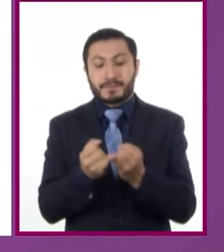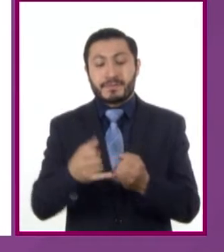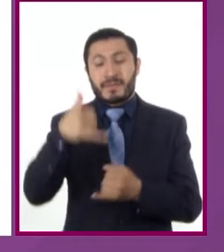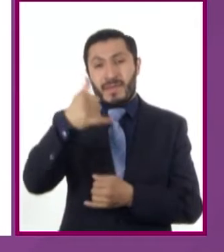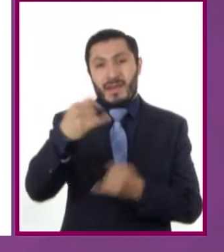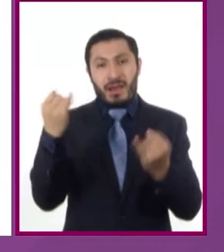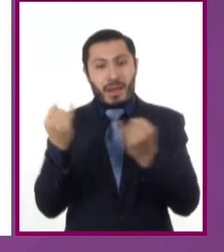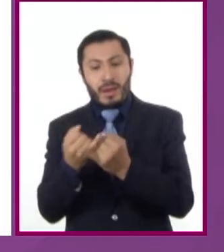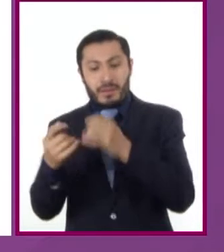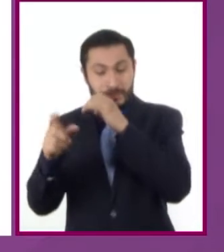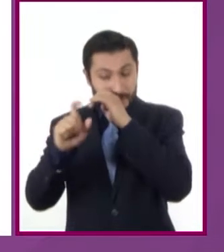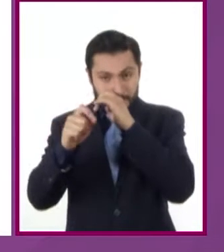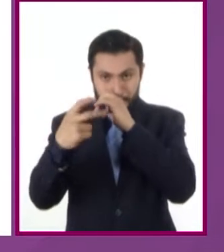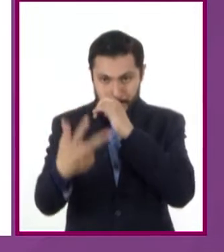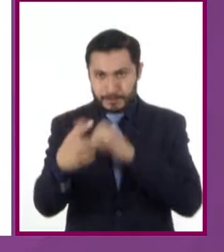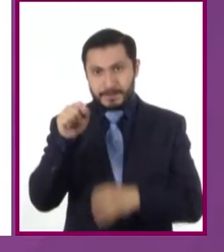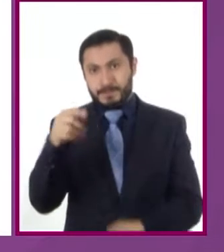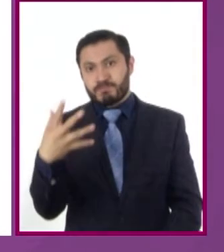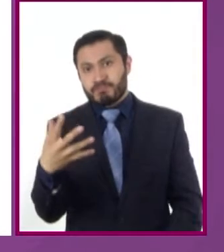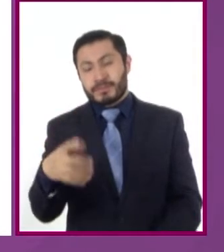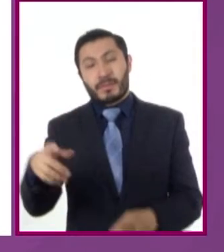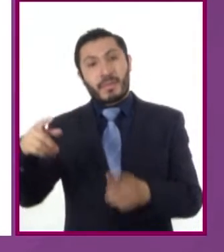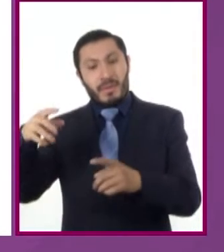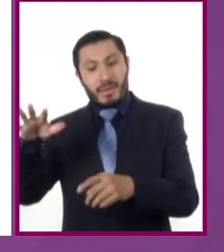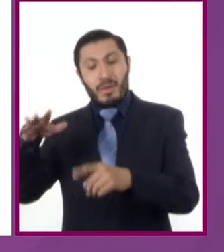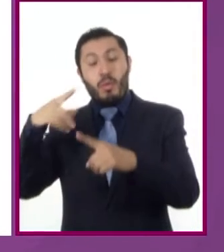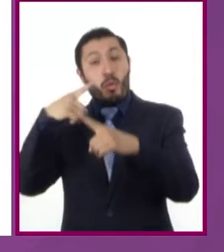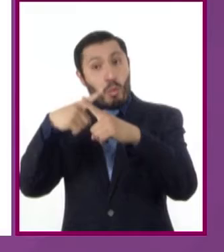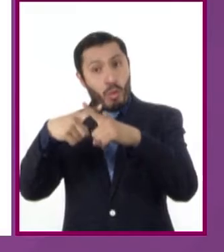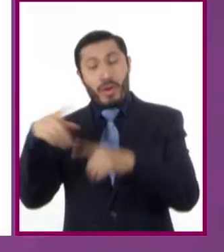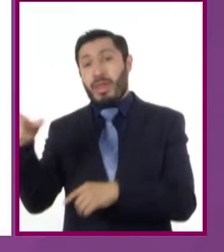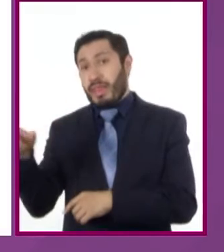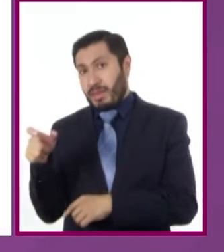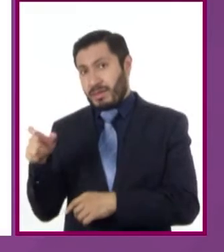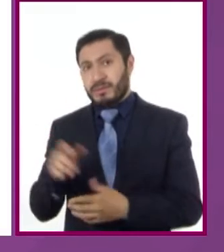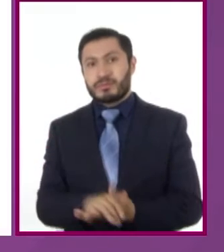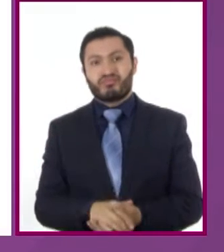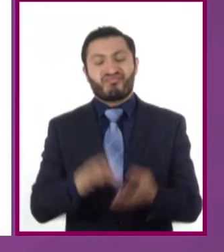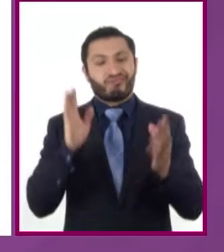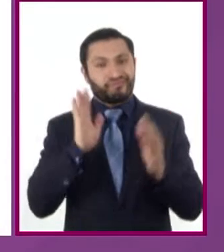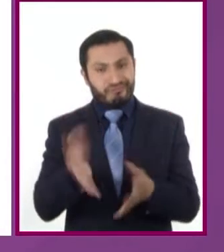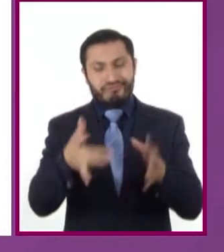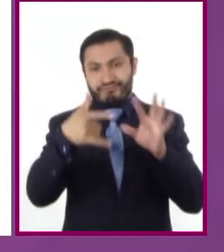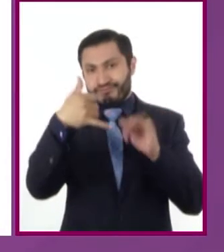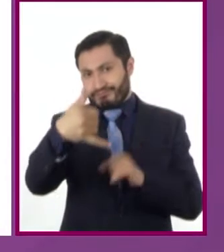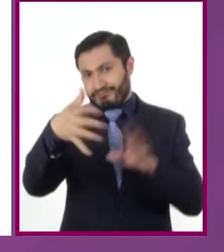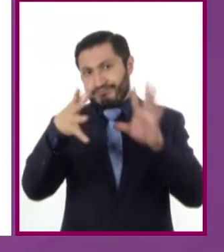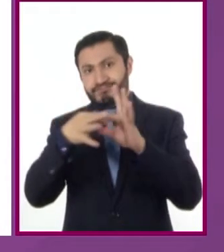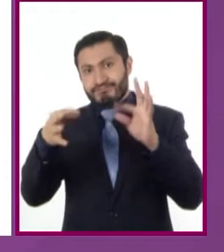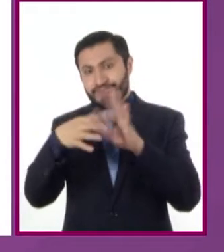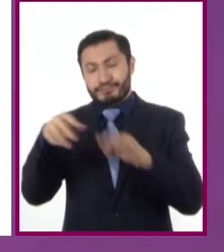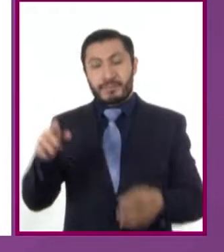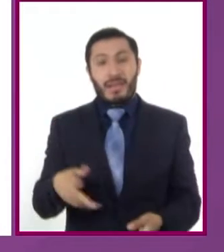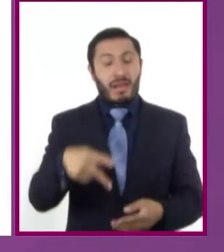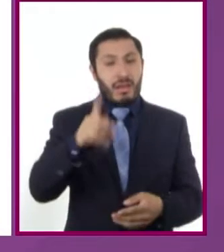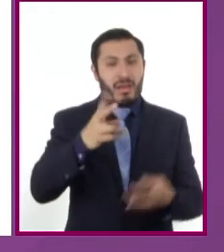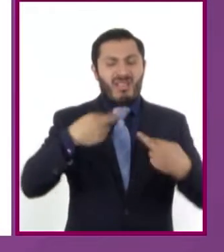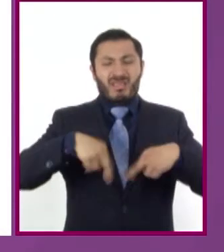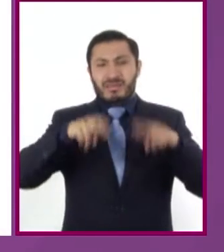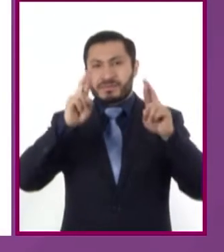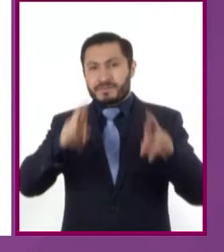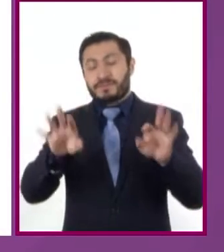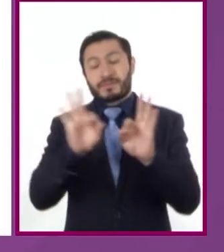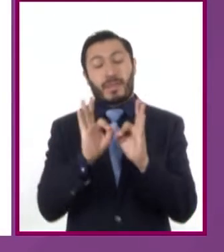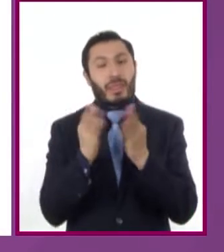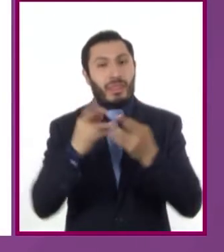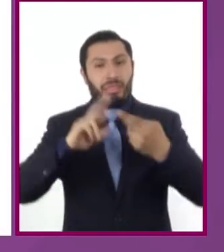y igual a 28.5 por x. Hemos despejado a y. La expresión representa